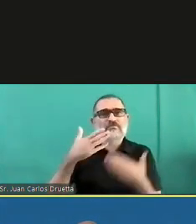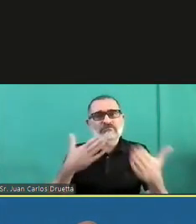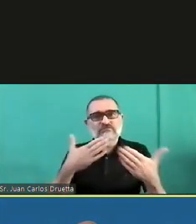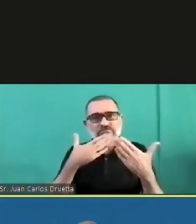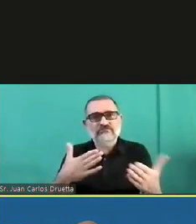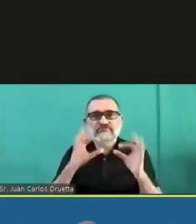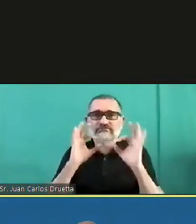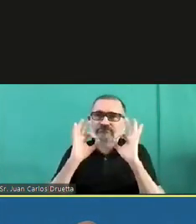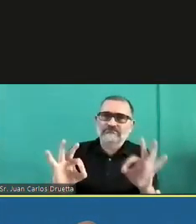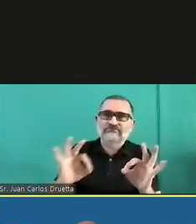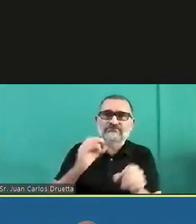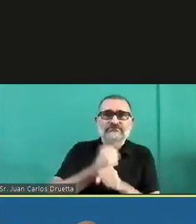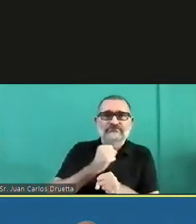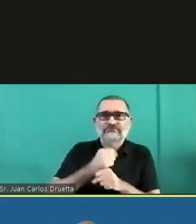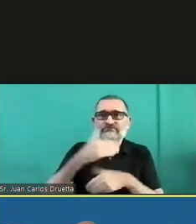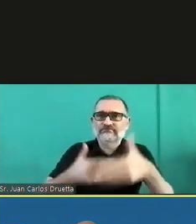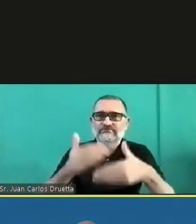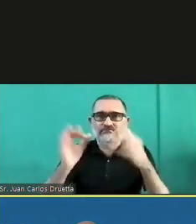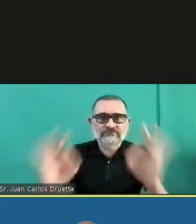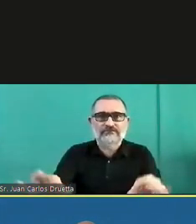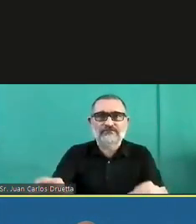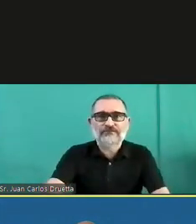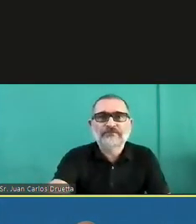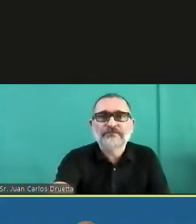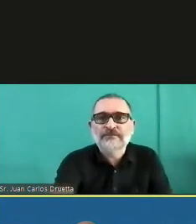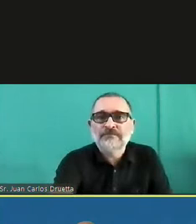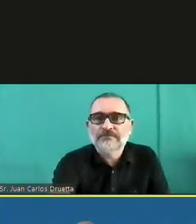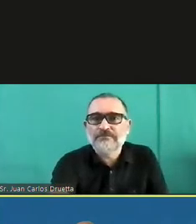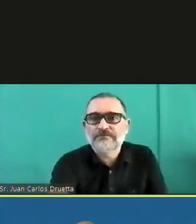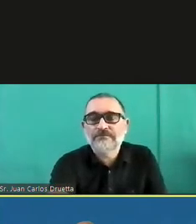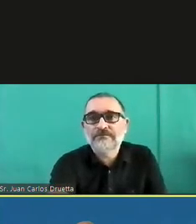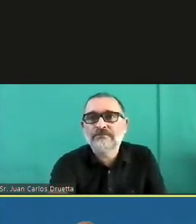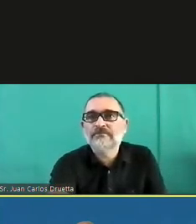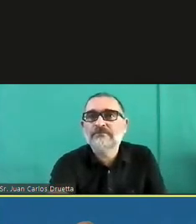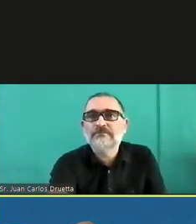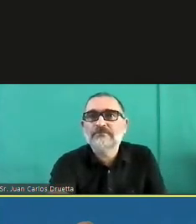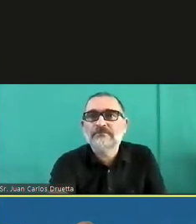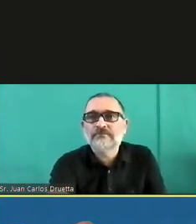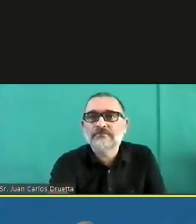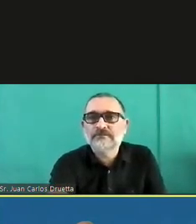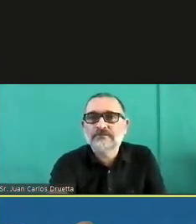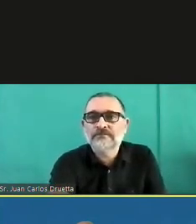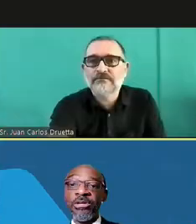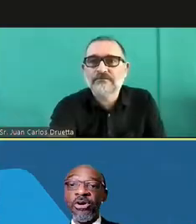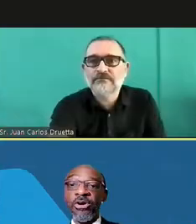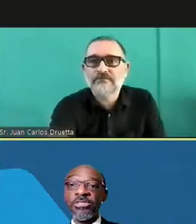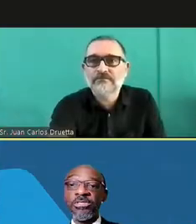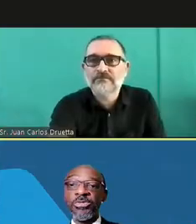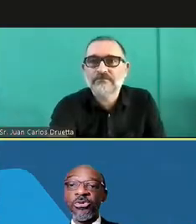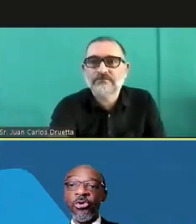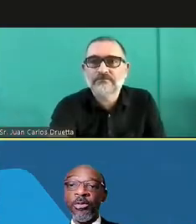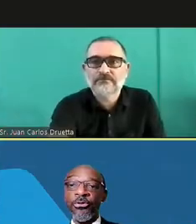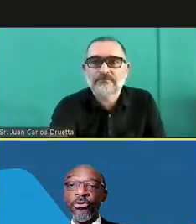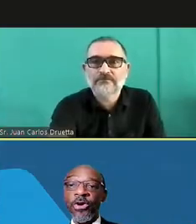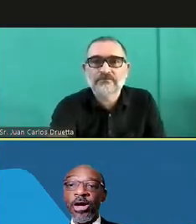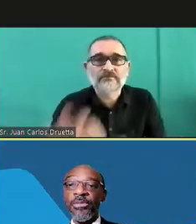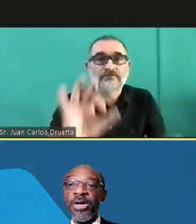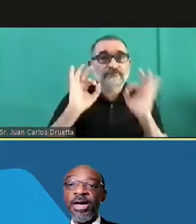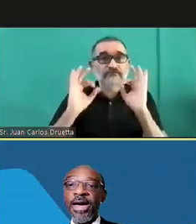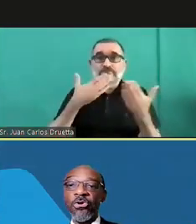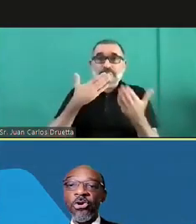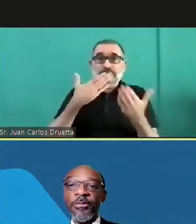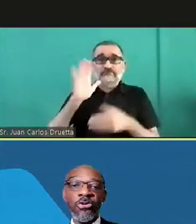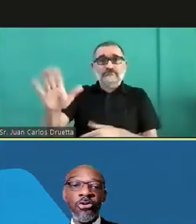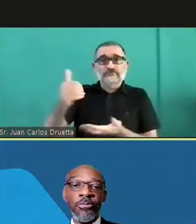programa de salud pública de blue marfil jumper siempre es parte de su trabajo es un proyecto de 16 años